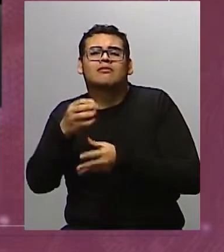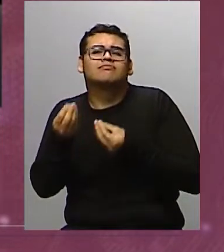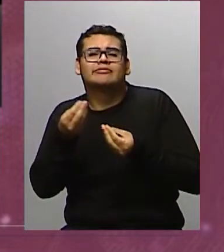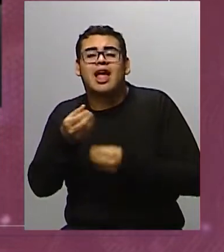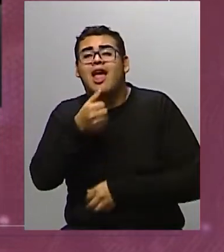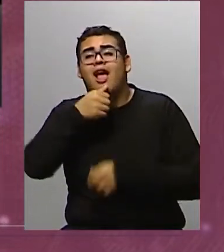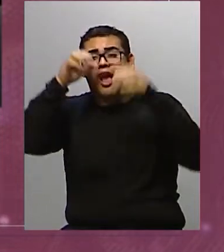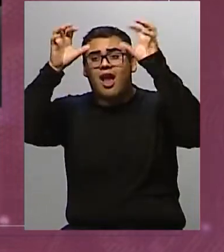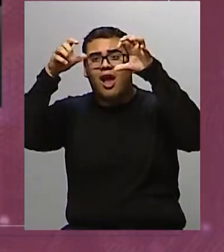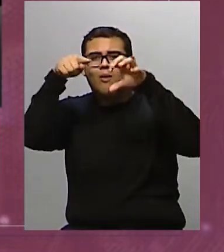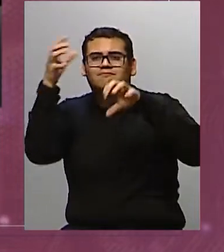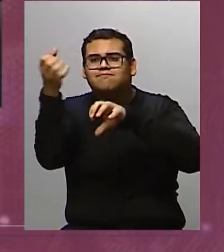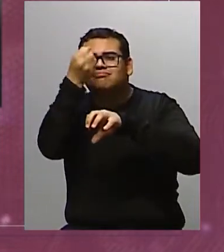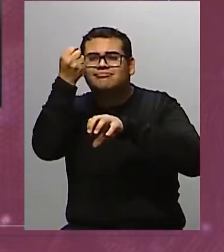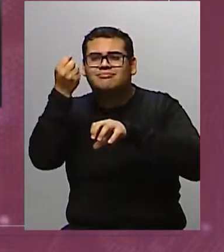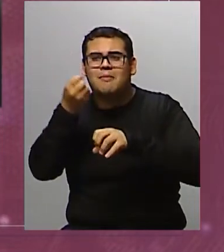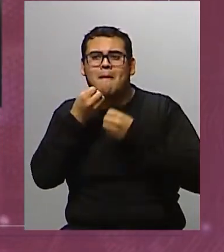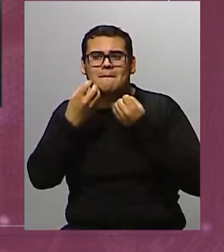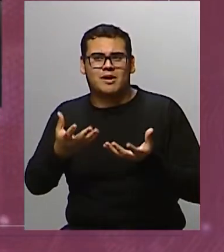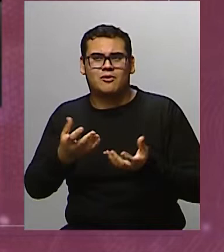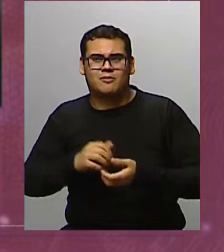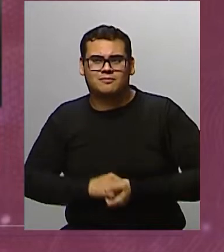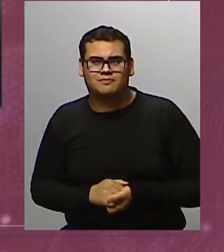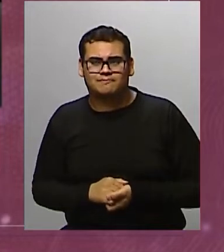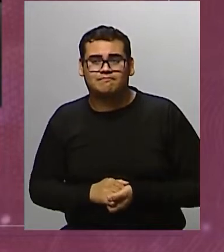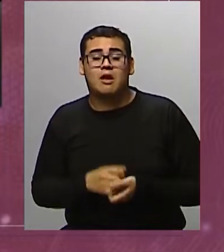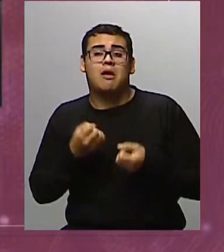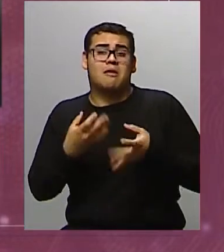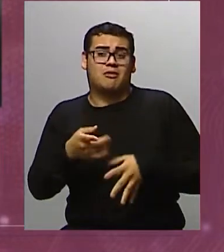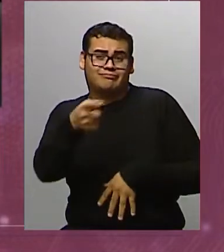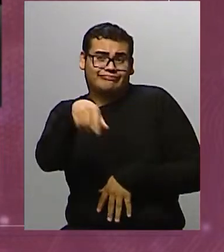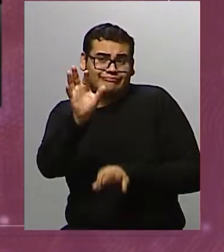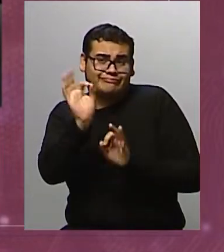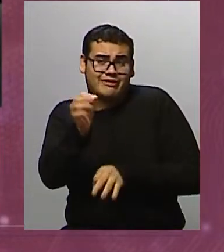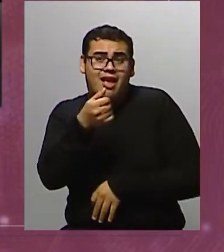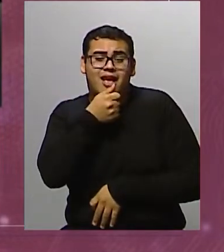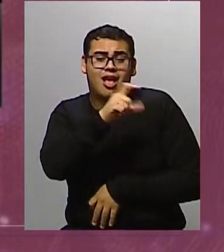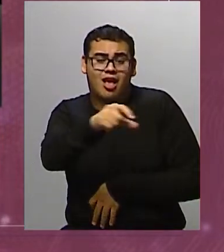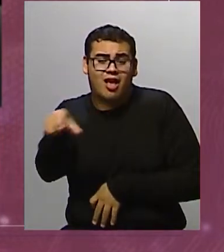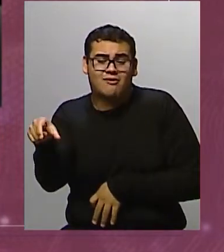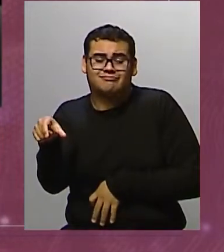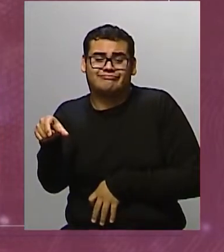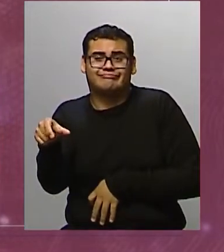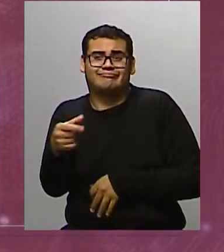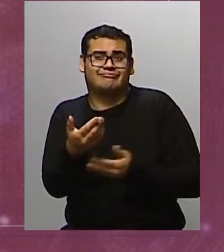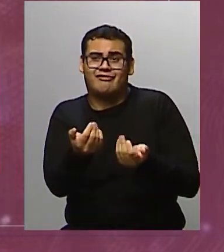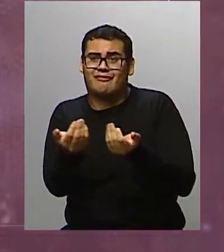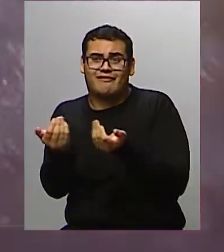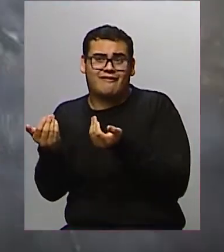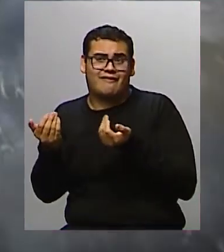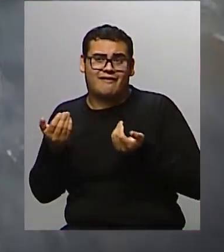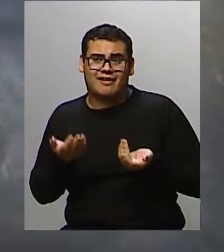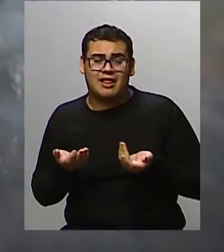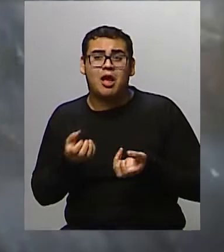principio. Claro. Ya a sabiendas de que el río no alcanza para que llegue a estos sectores, porque se los considera